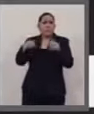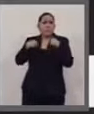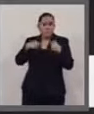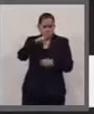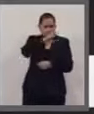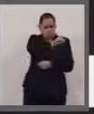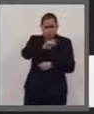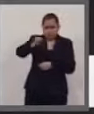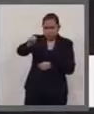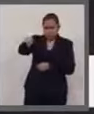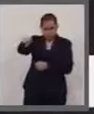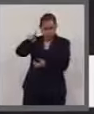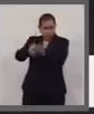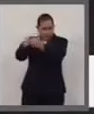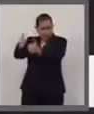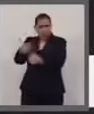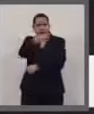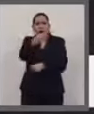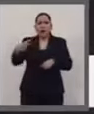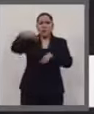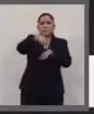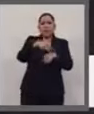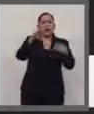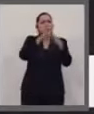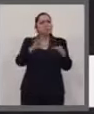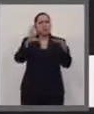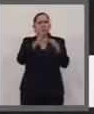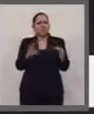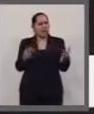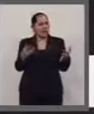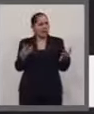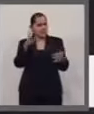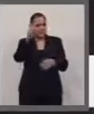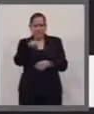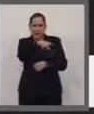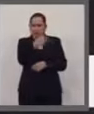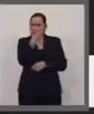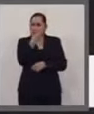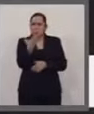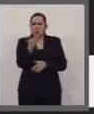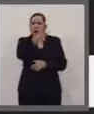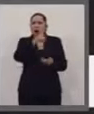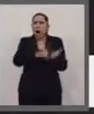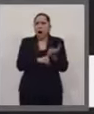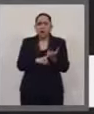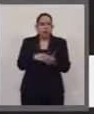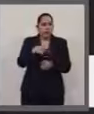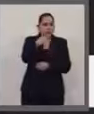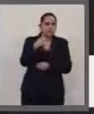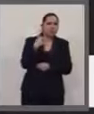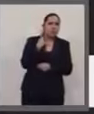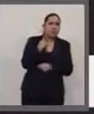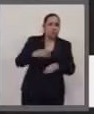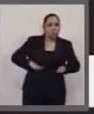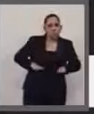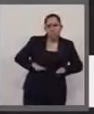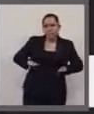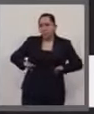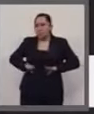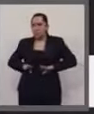su comparecencia y acabará en la cárcel, no por chiva expiatoria, no porque haya cacería de políticos, sino porque